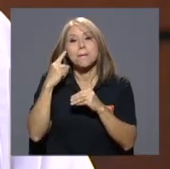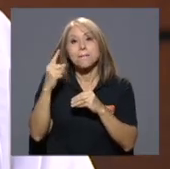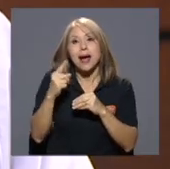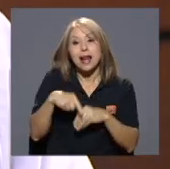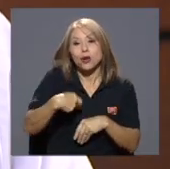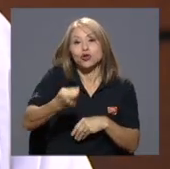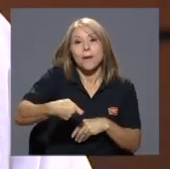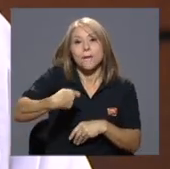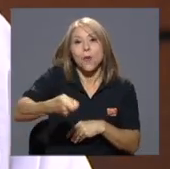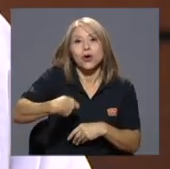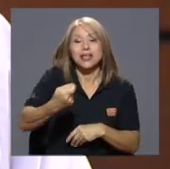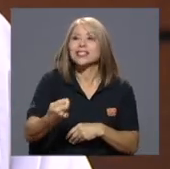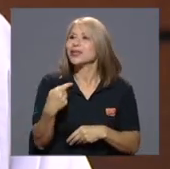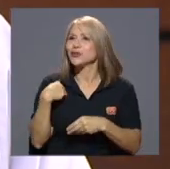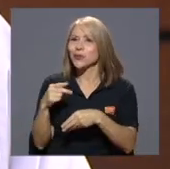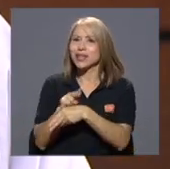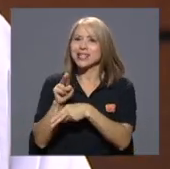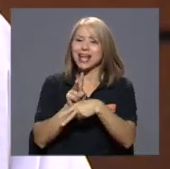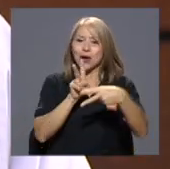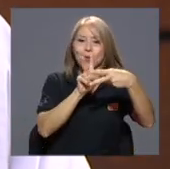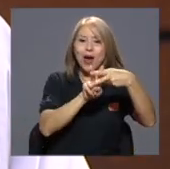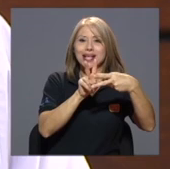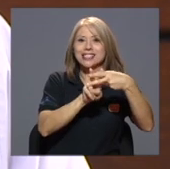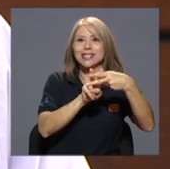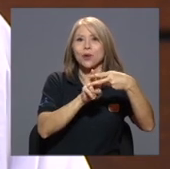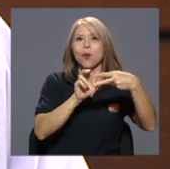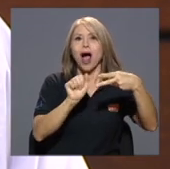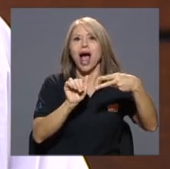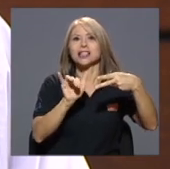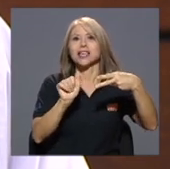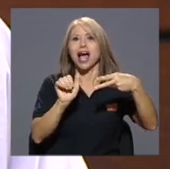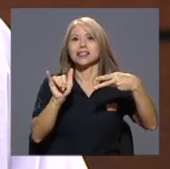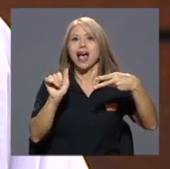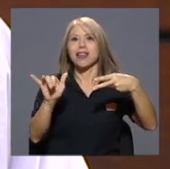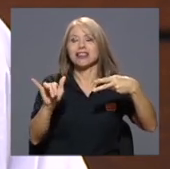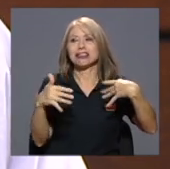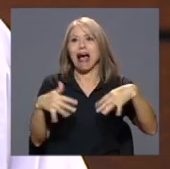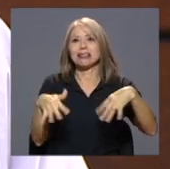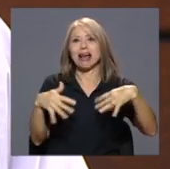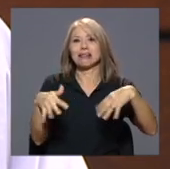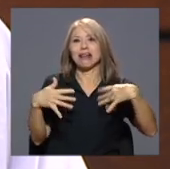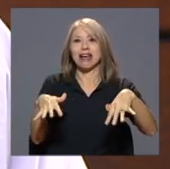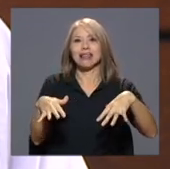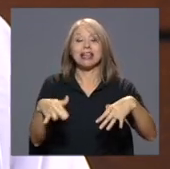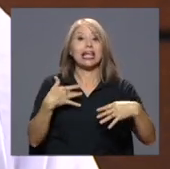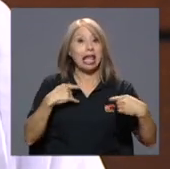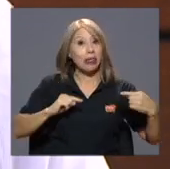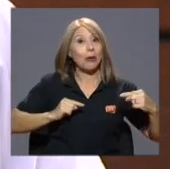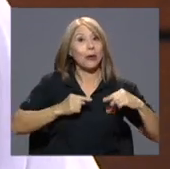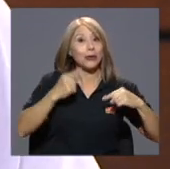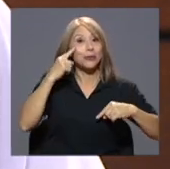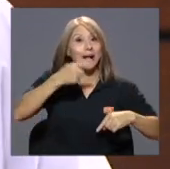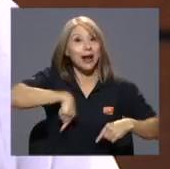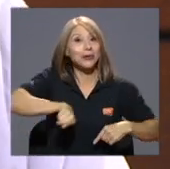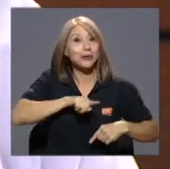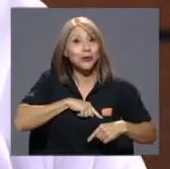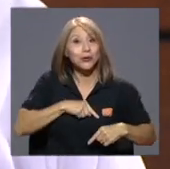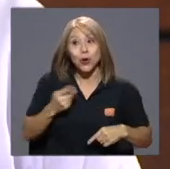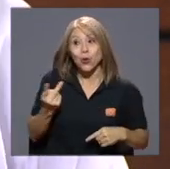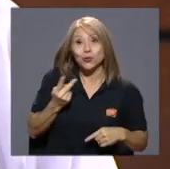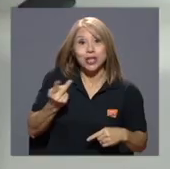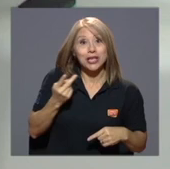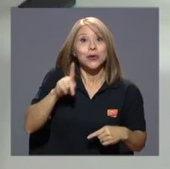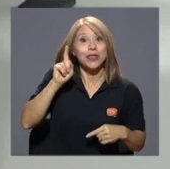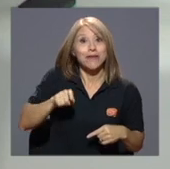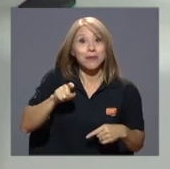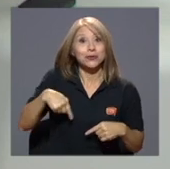Pero utilizaría un hashtag como quien dice, ay, ay, ay, qué doloroso va a ser para nosotros cuando tengamos que pensionarnos. Usted y yo vamos a pensionarnos en algún